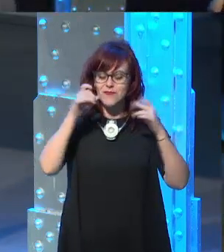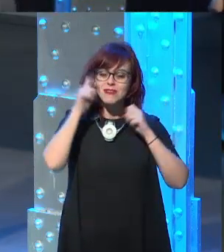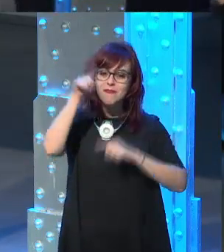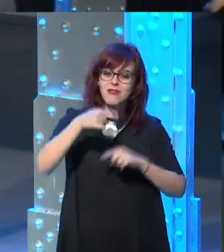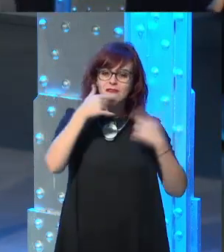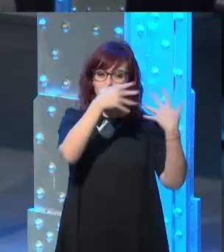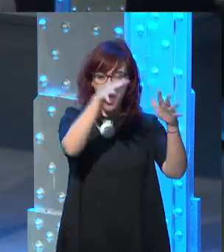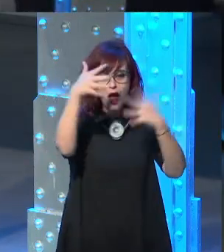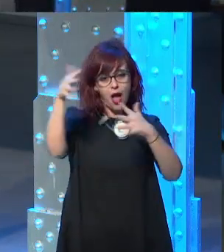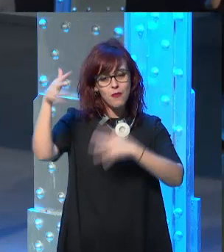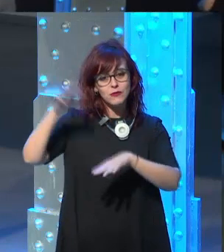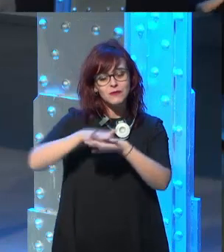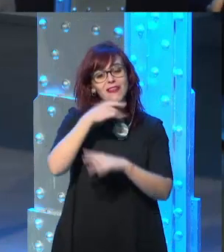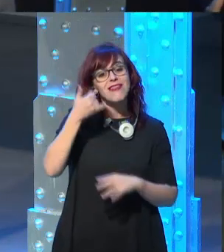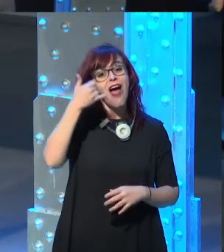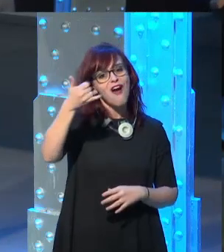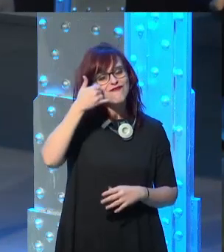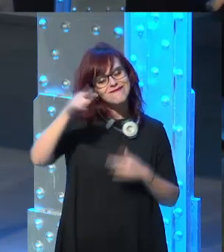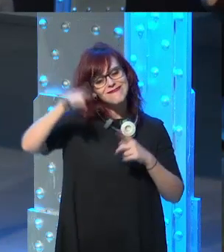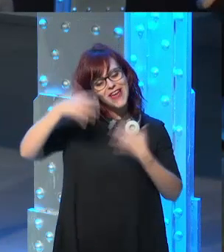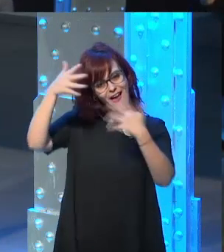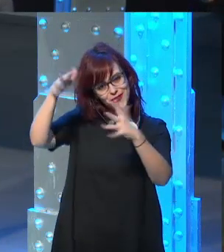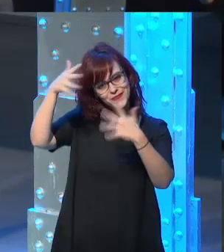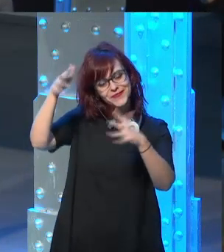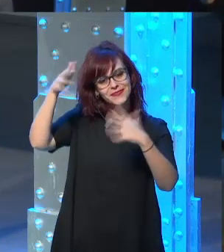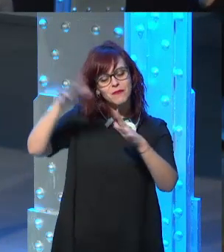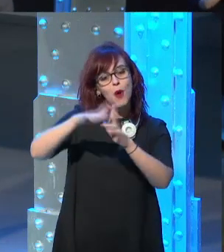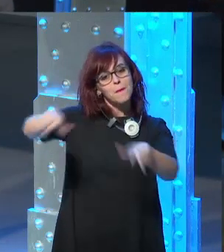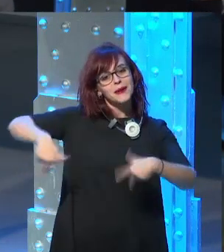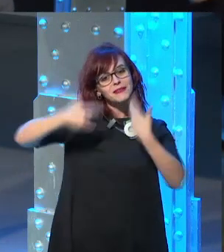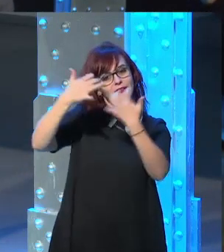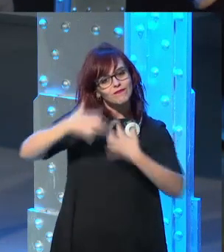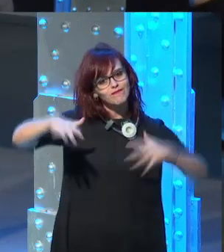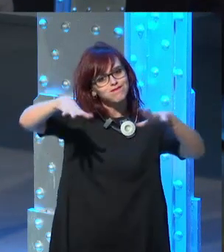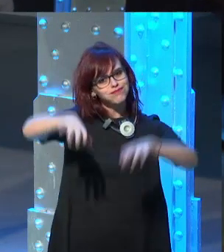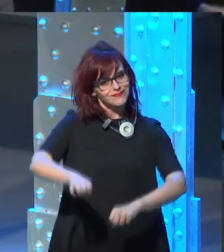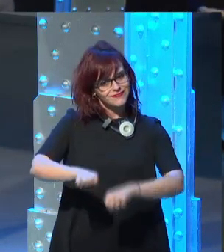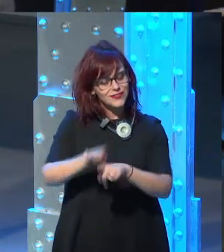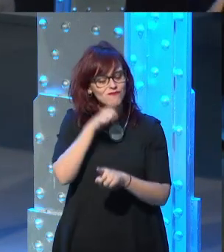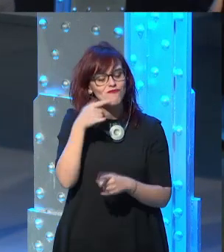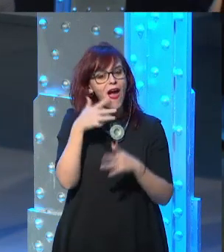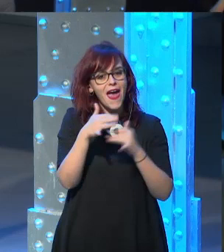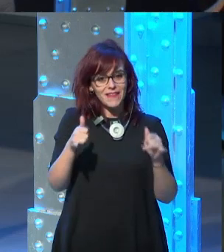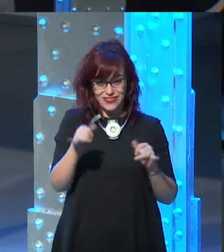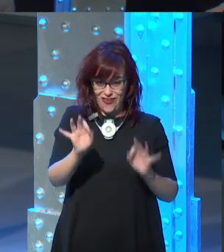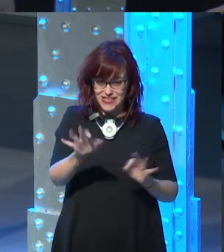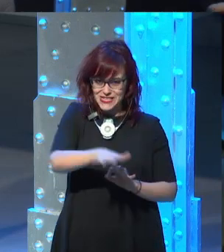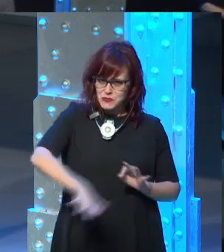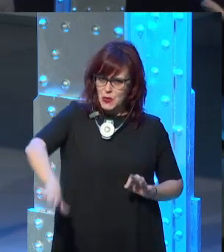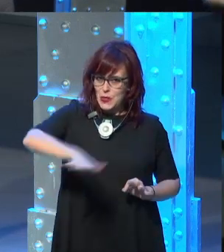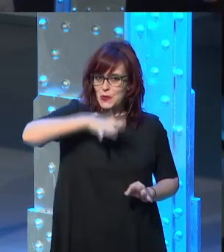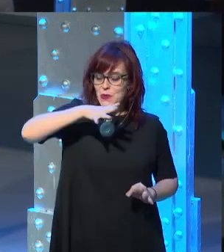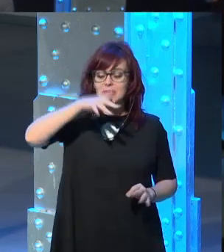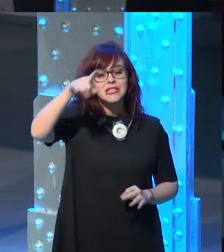Un aplauso también para Telefónica por permitirnos hacer este evento en este